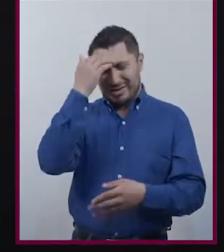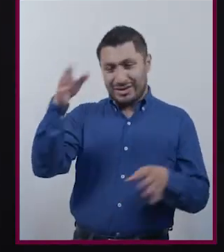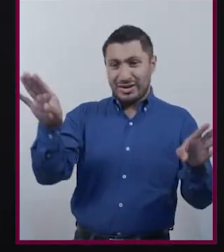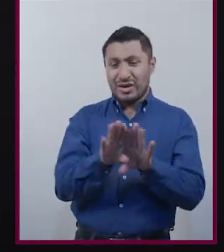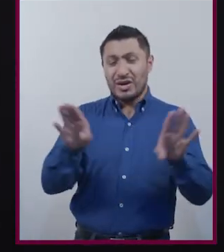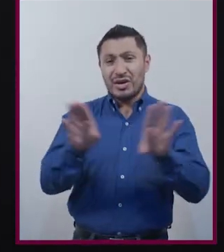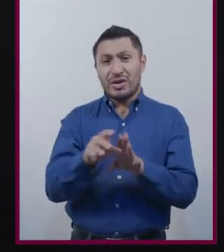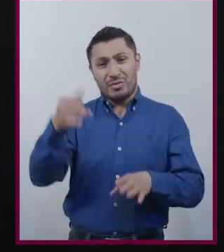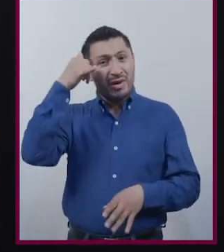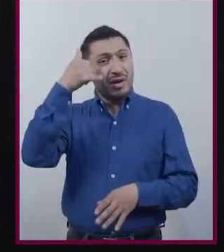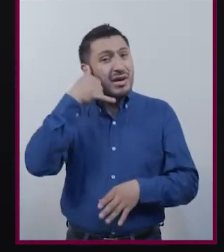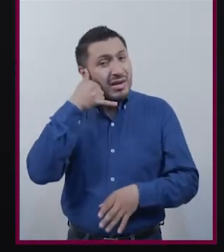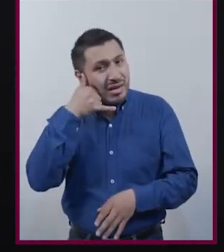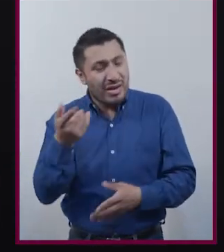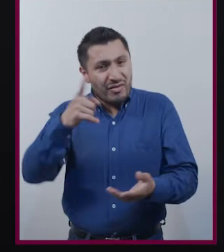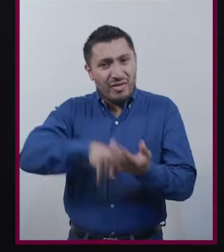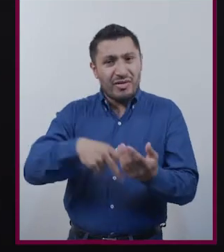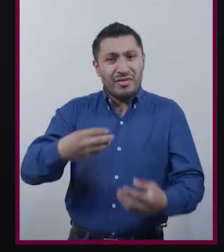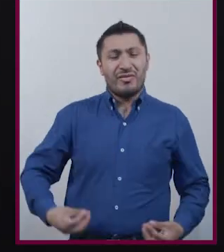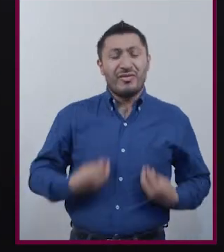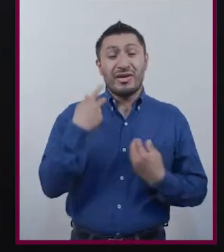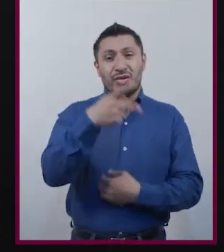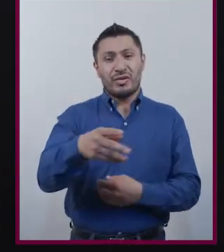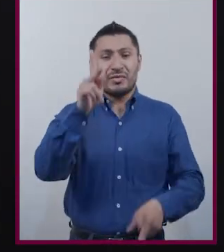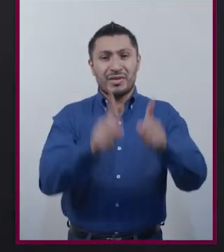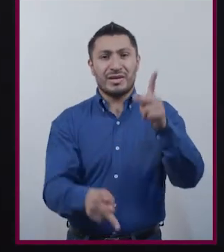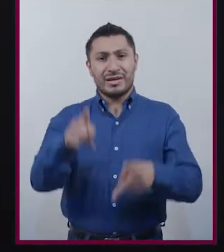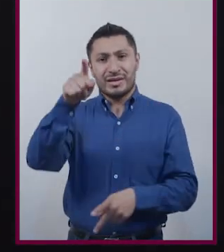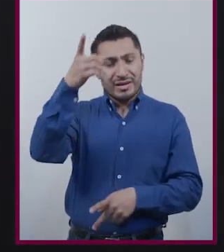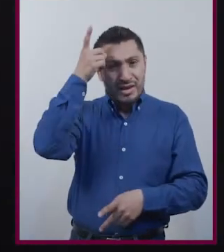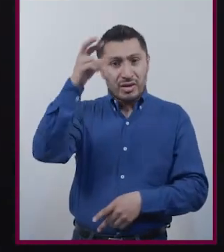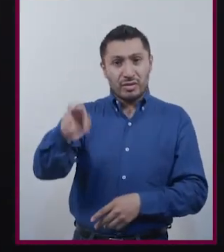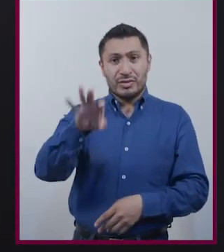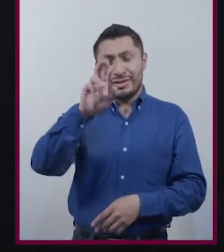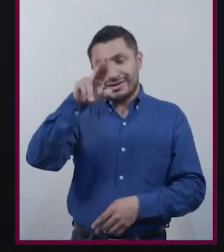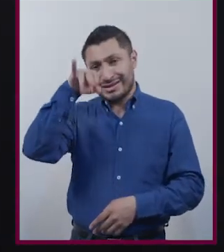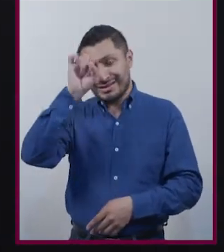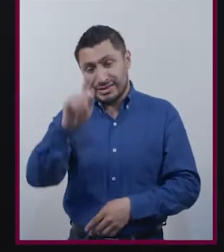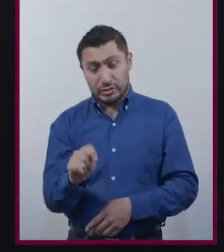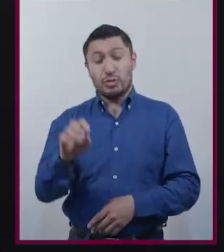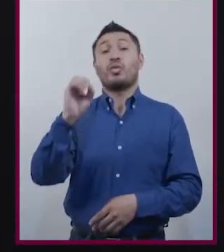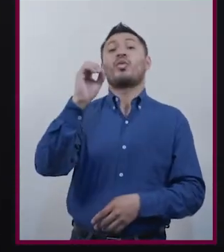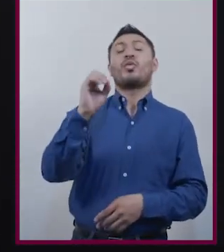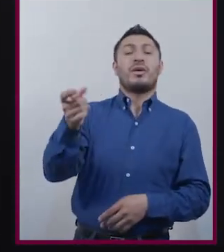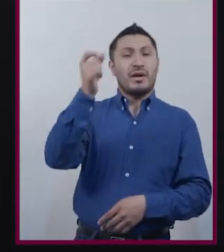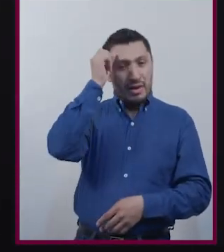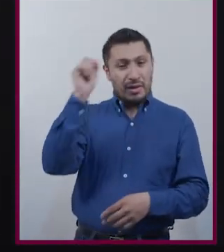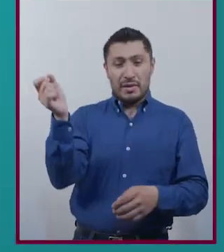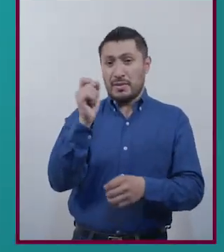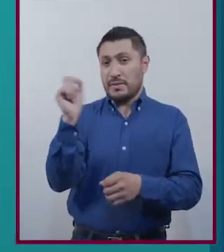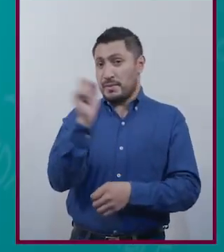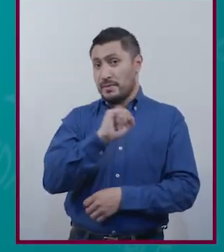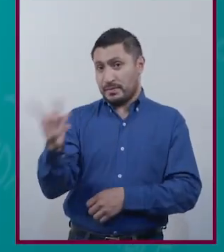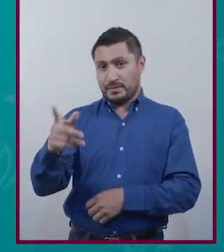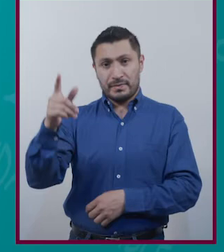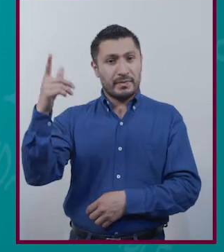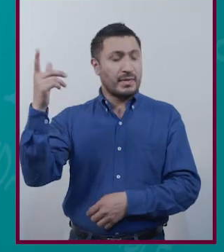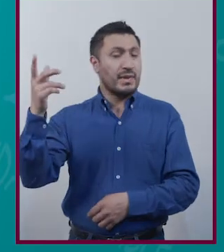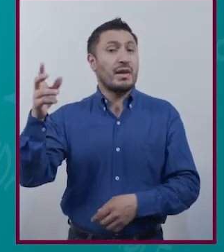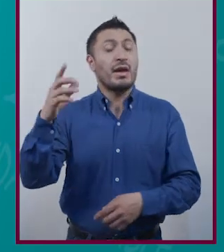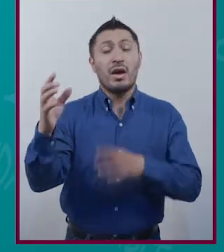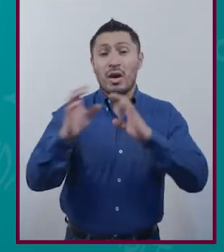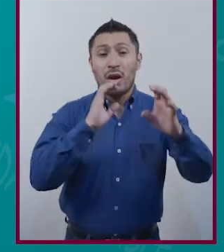influido el teléfono en tu vida, vamos a platicar con el doctor Ernesto Piedras Feria, experto en telecomunicaciones. Para